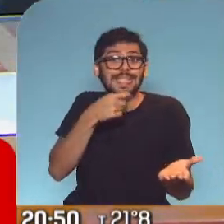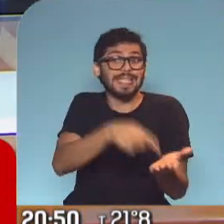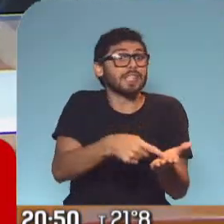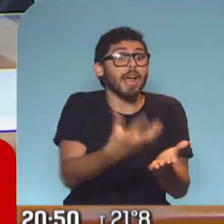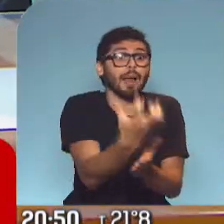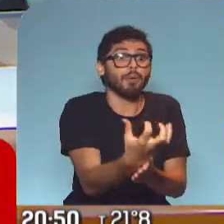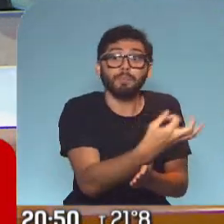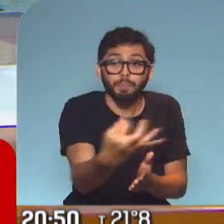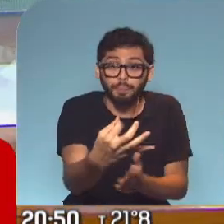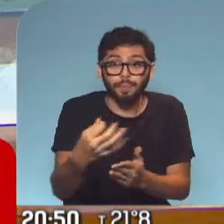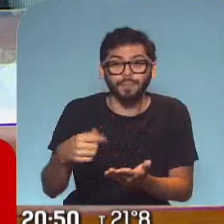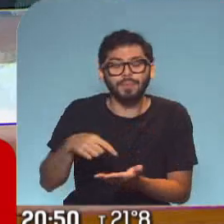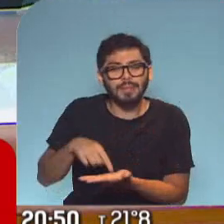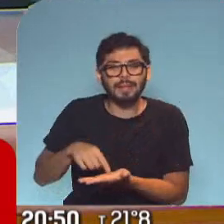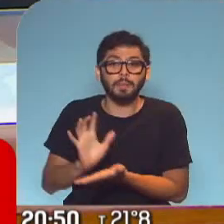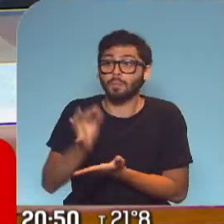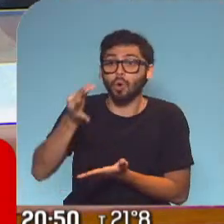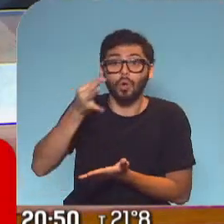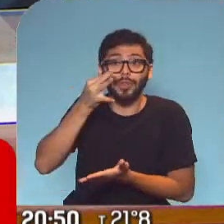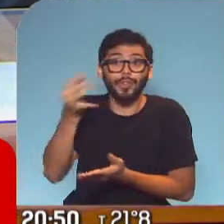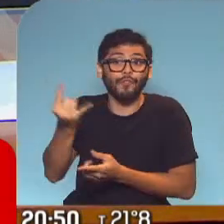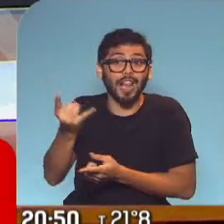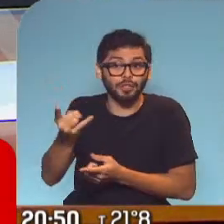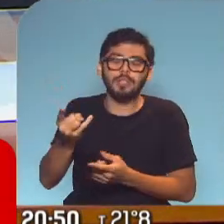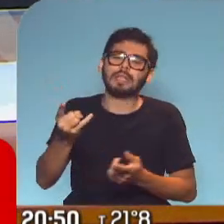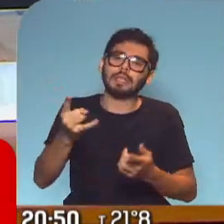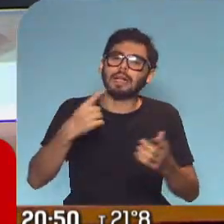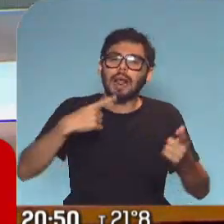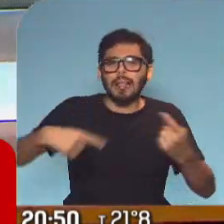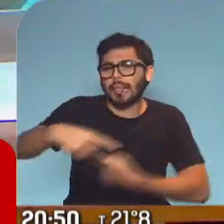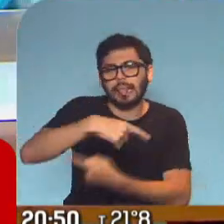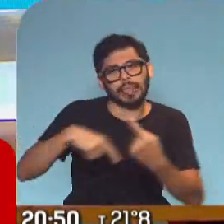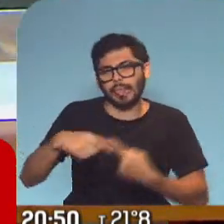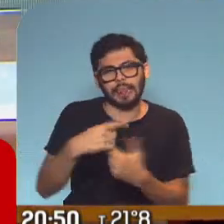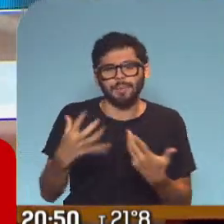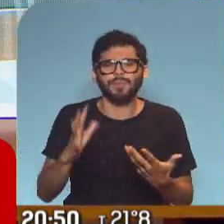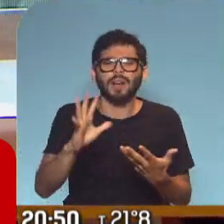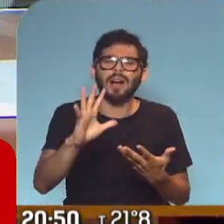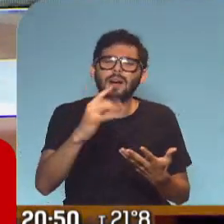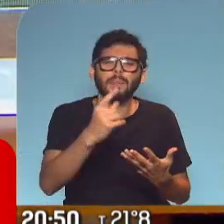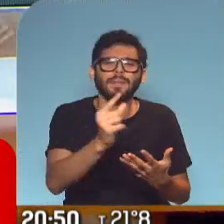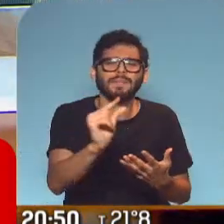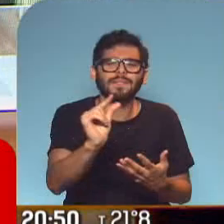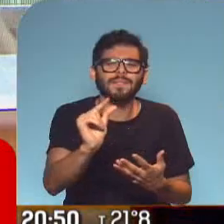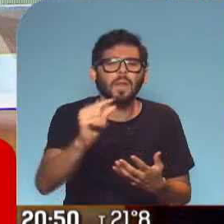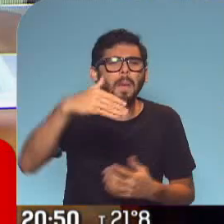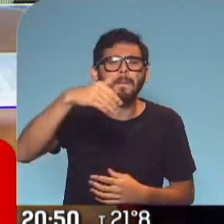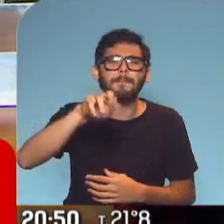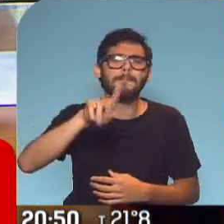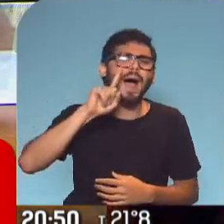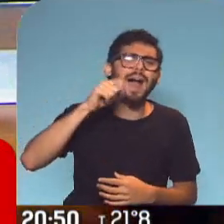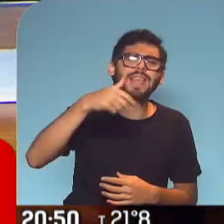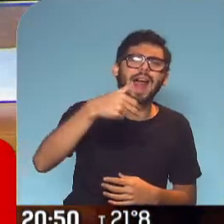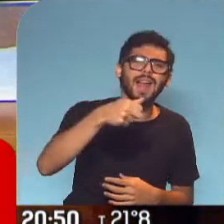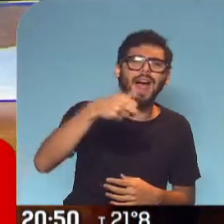empieza a oler a poco. Ahí está, te quiero hacer una pregunta al respecto, pero antes contestanos si podés rápido. ¿Cuál es la situación de Mariana Nanis? ¿Está en Estados Unidos?